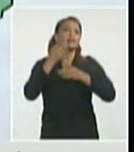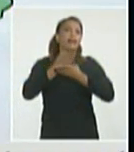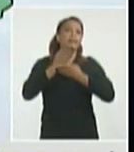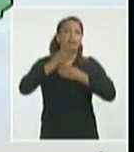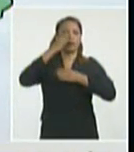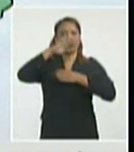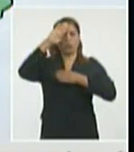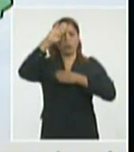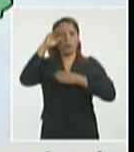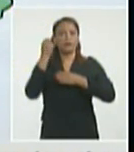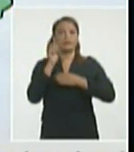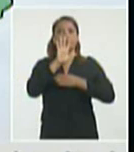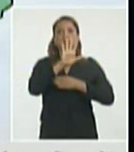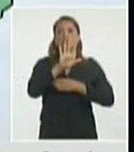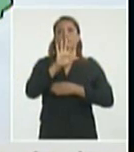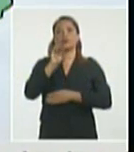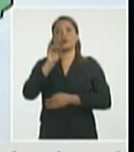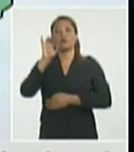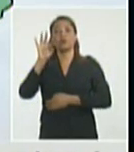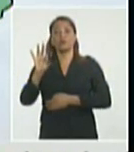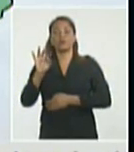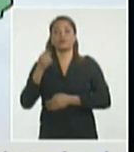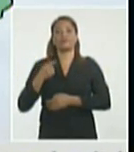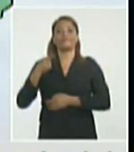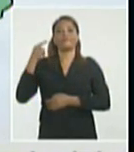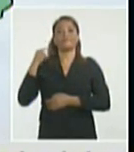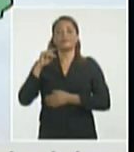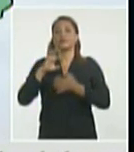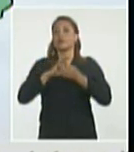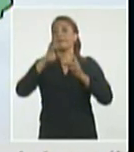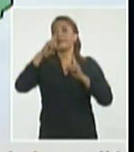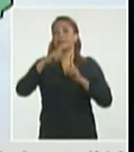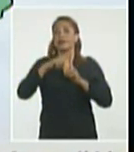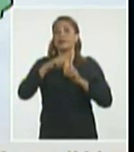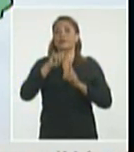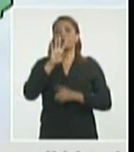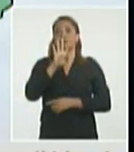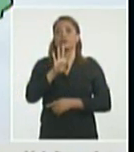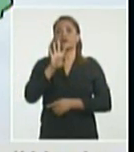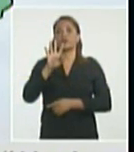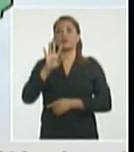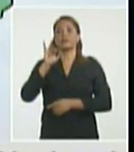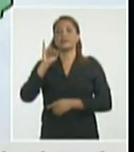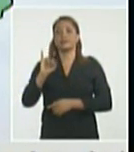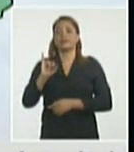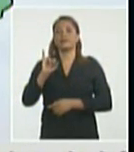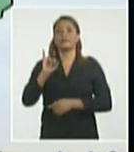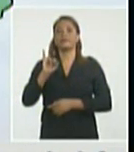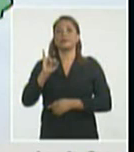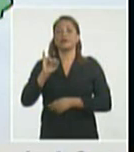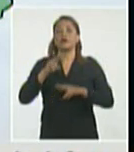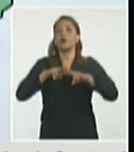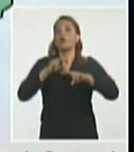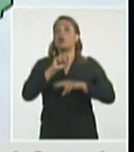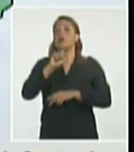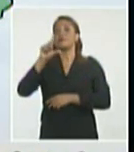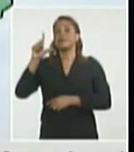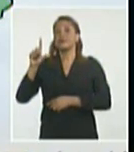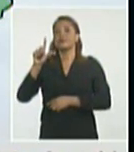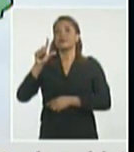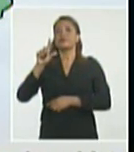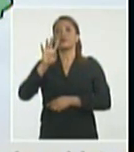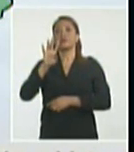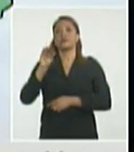Santiago de Cuba con 508 ayer, Guantánamo 446 y Holguín con